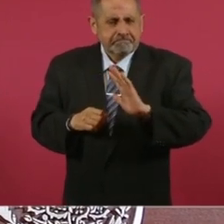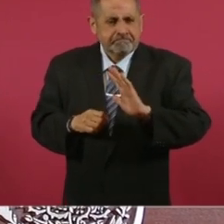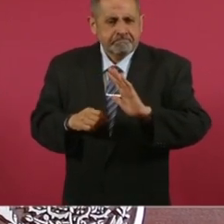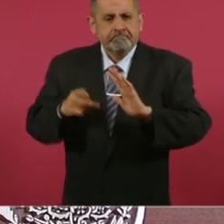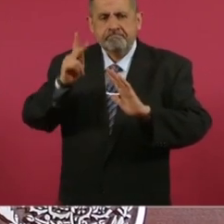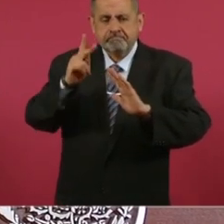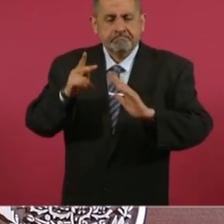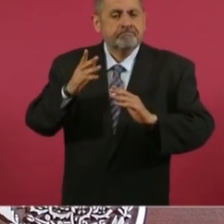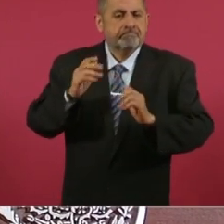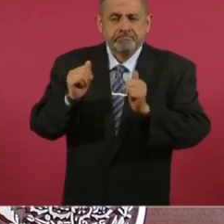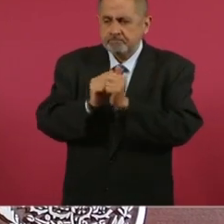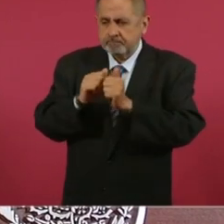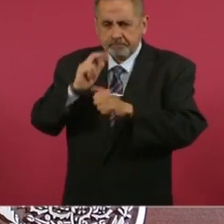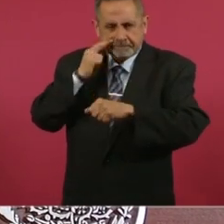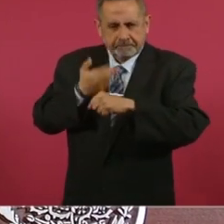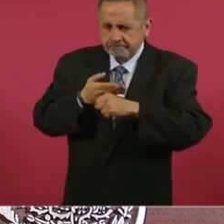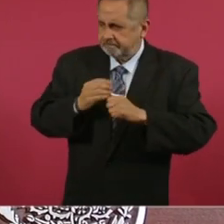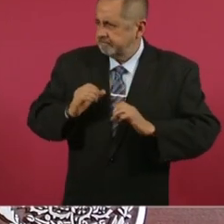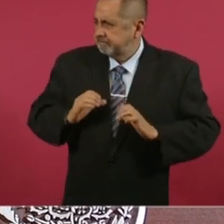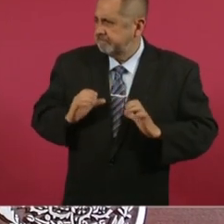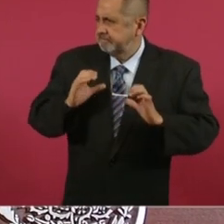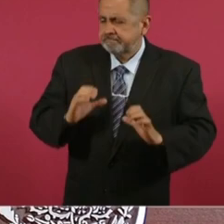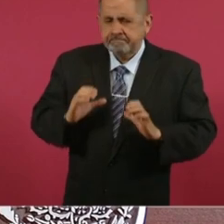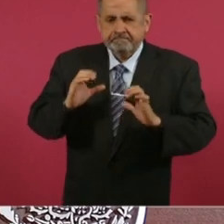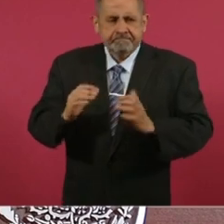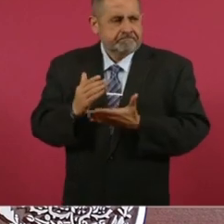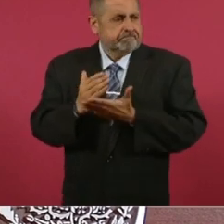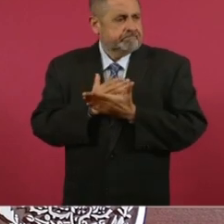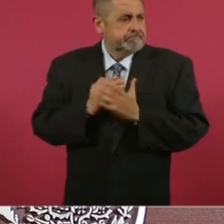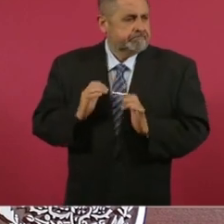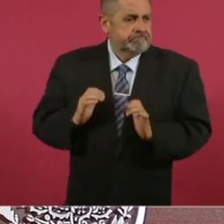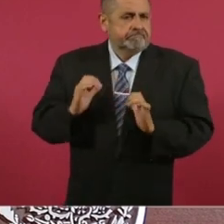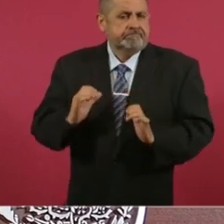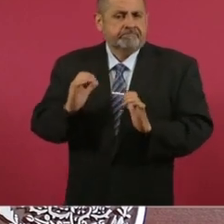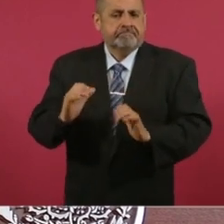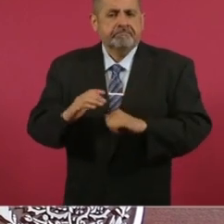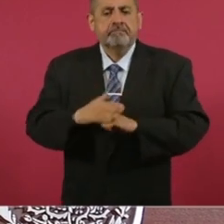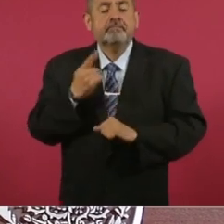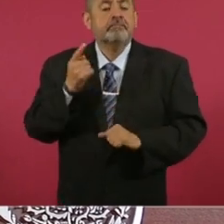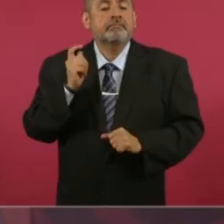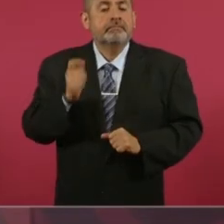pero actuando de manera preventiva por